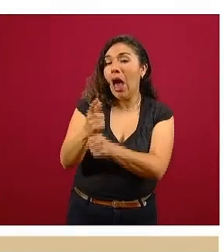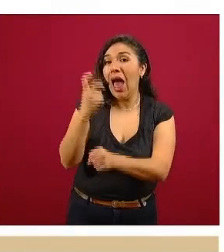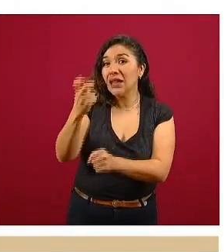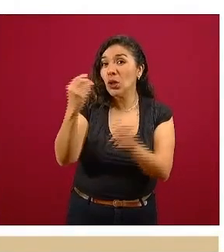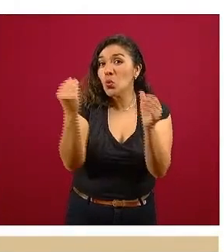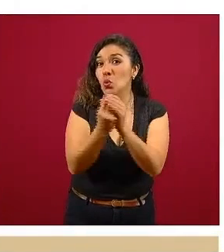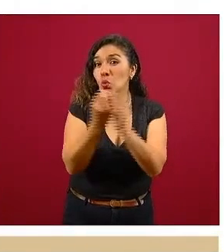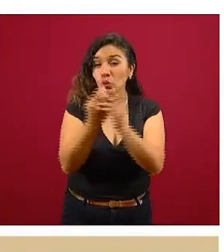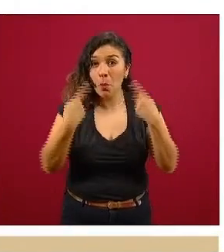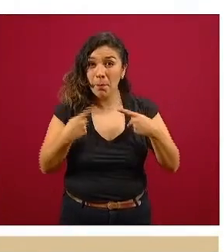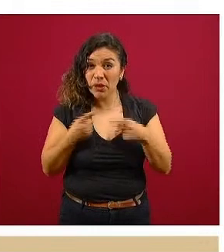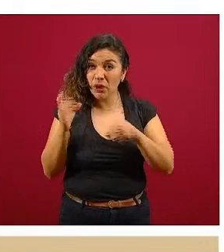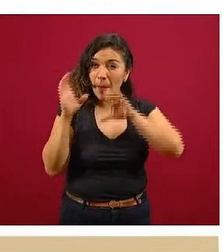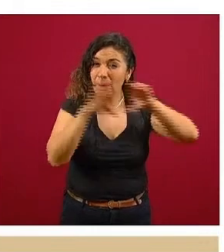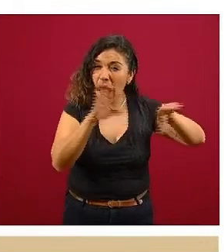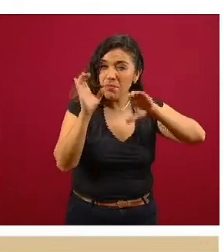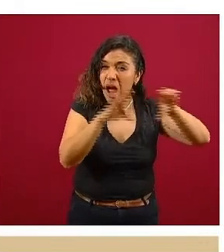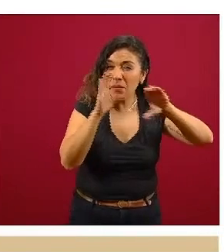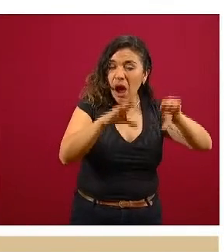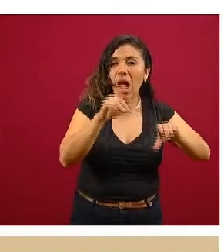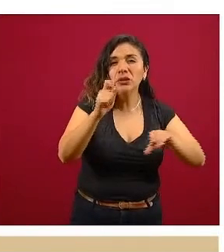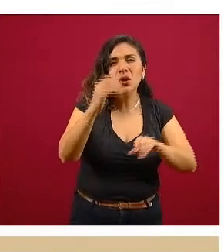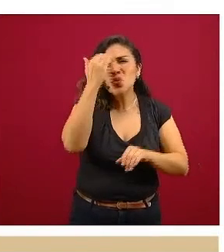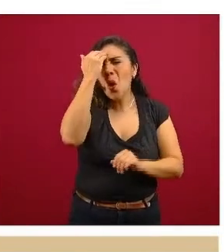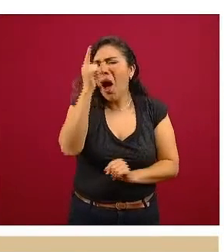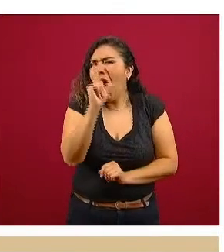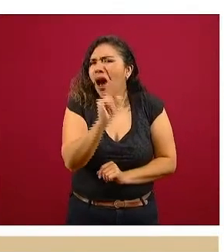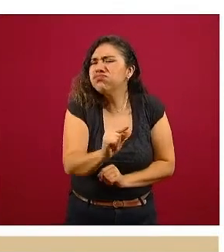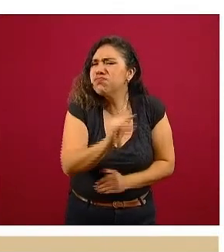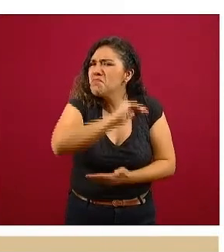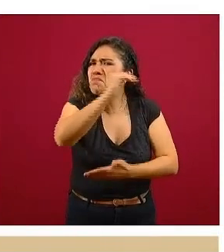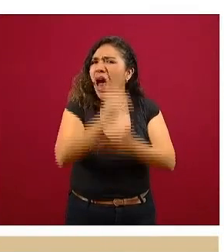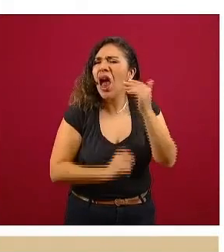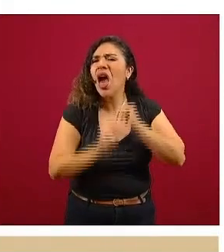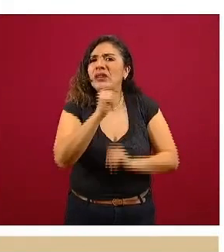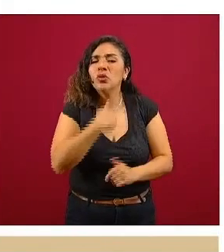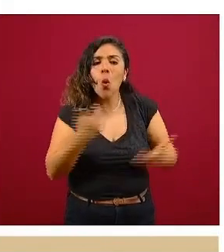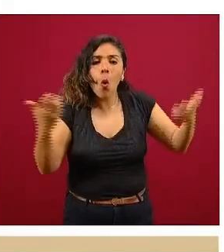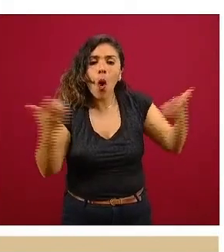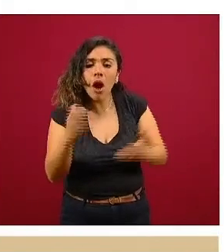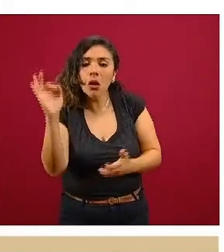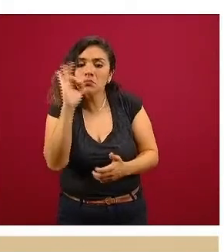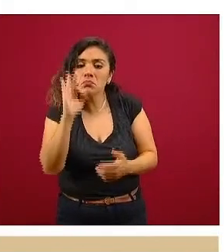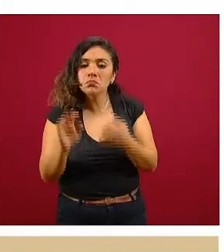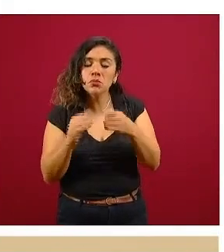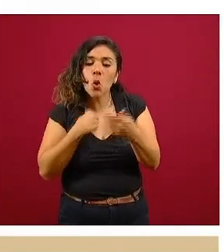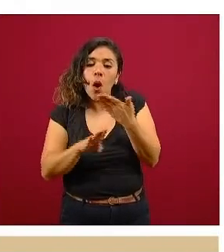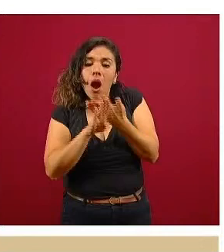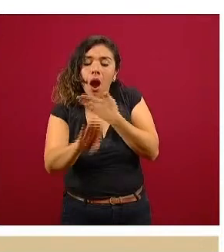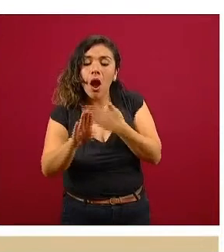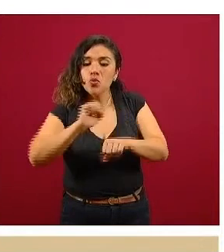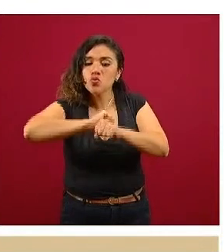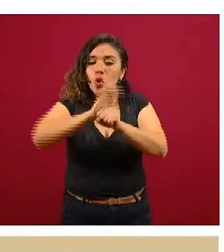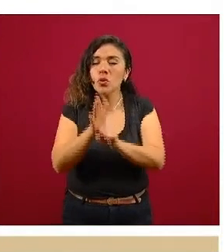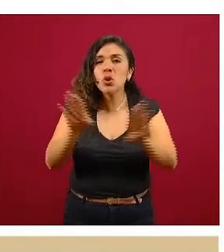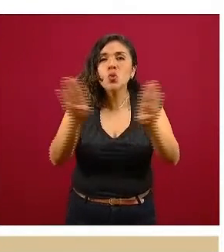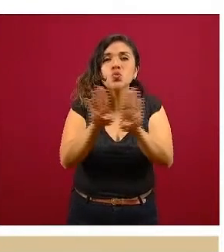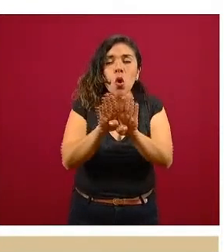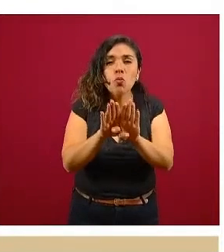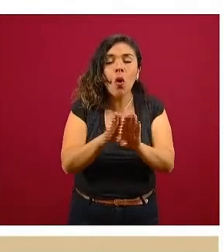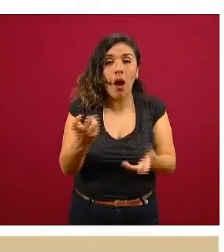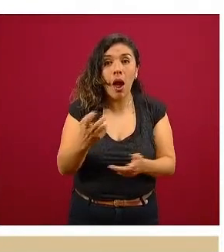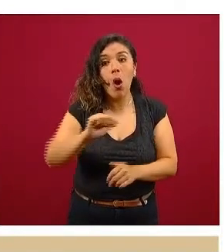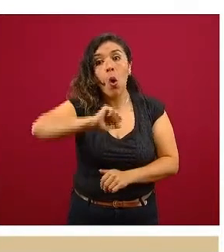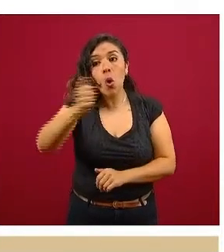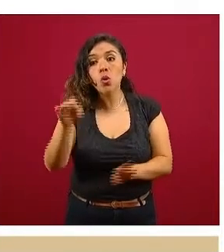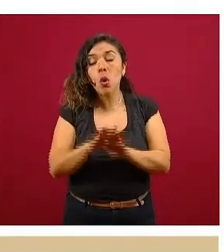ese curso las personas que se inscribieron tenían muy poco conocimiento de qué hacer para prevenir COVID. En cambio,